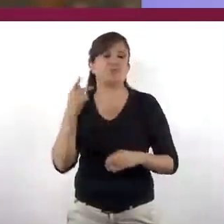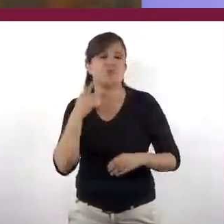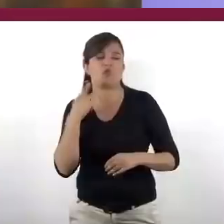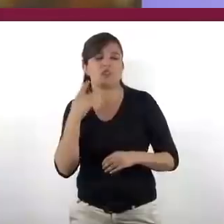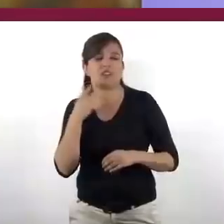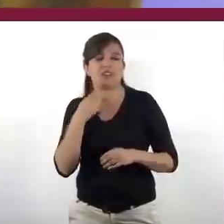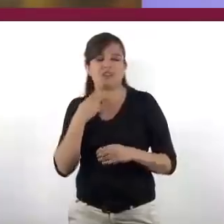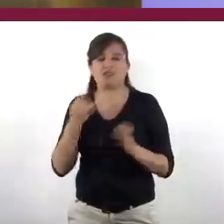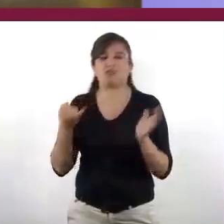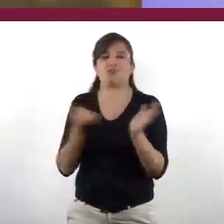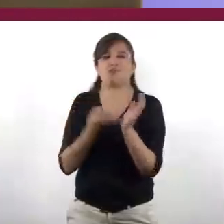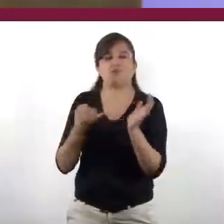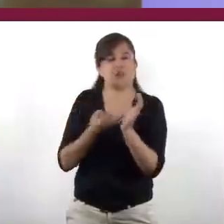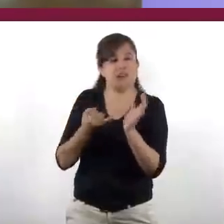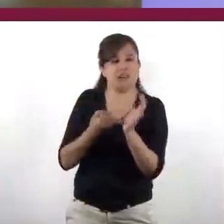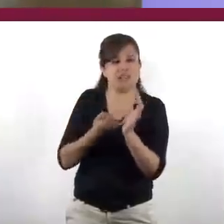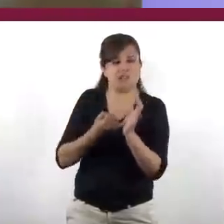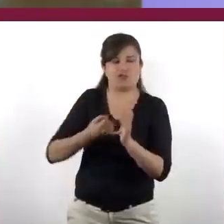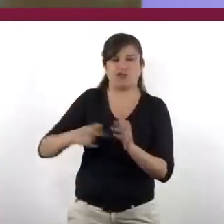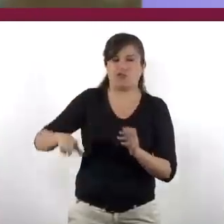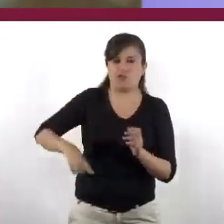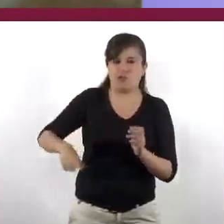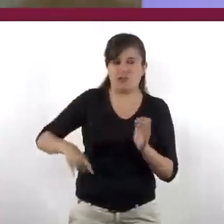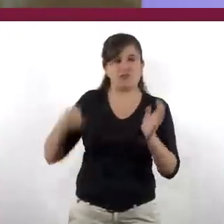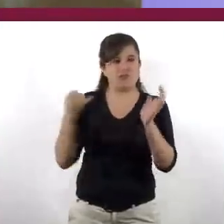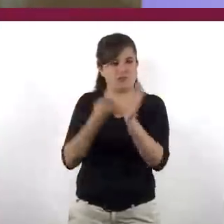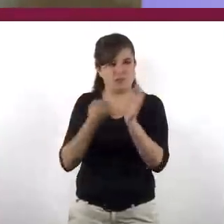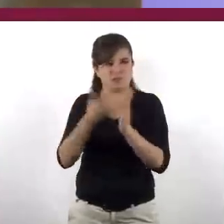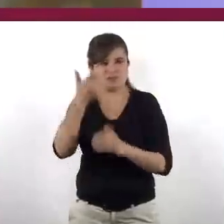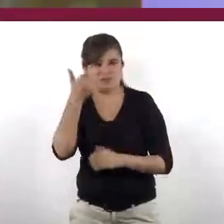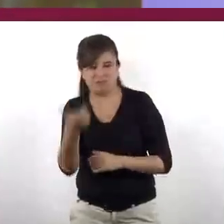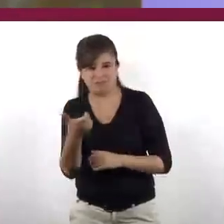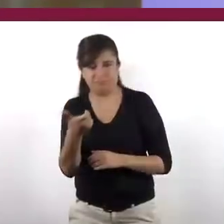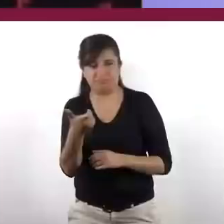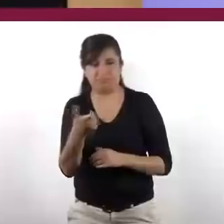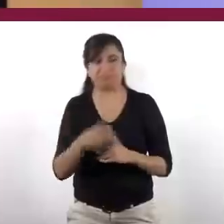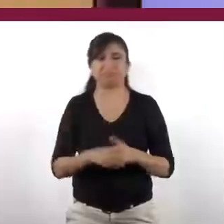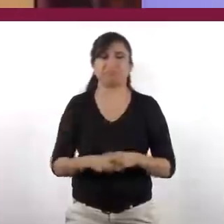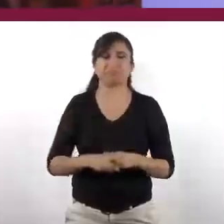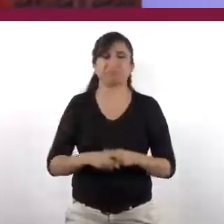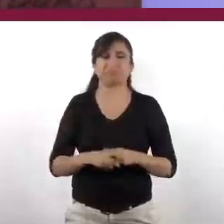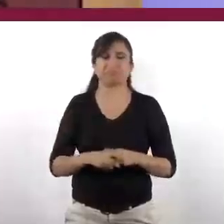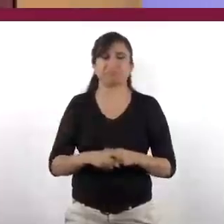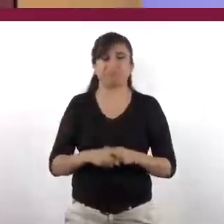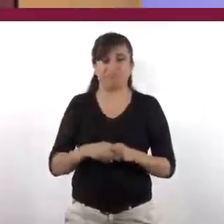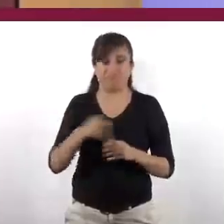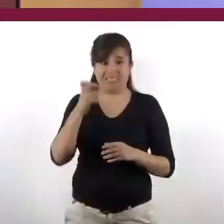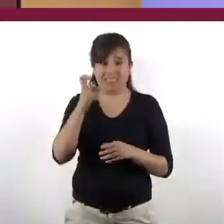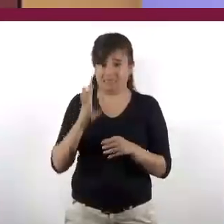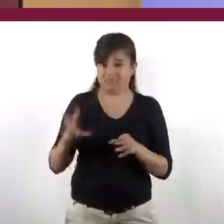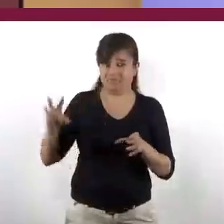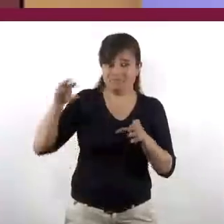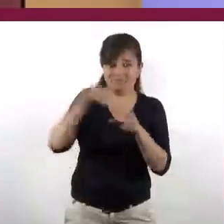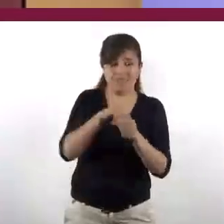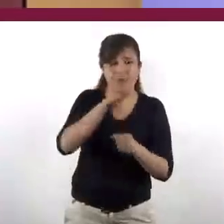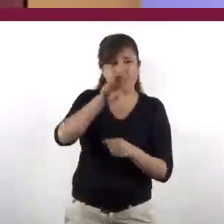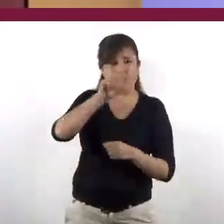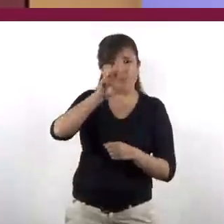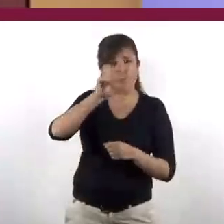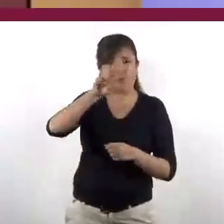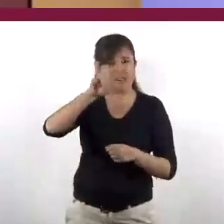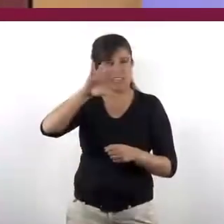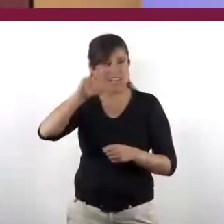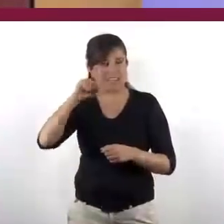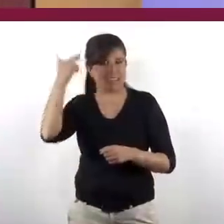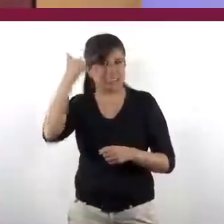política tributaria y también de la política de gobierno. La implementación de las reformas borbónicas